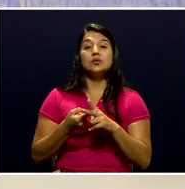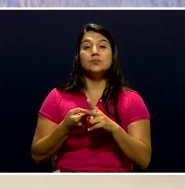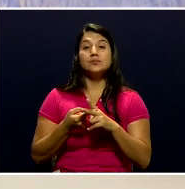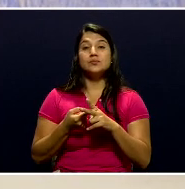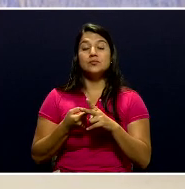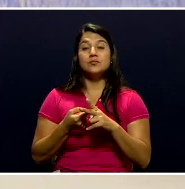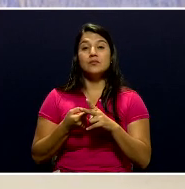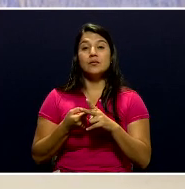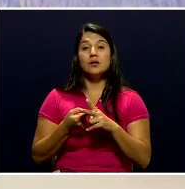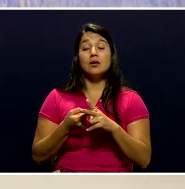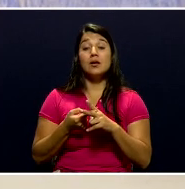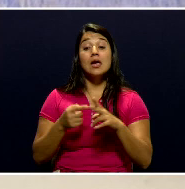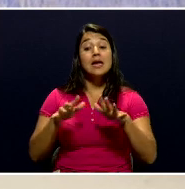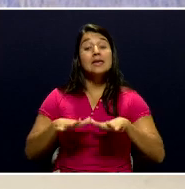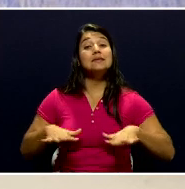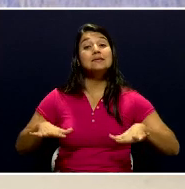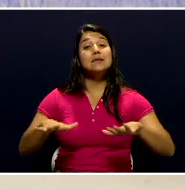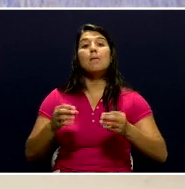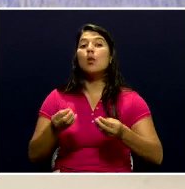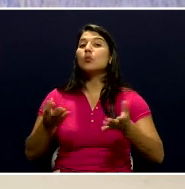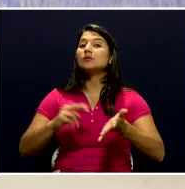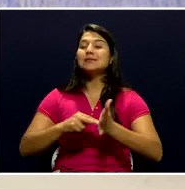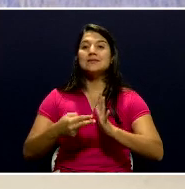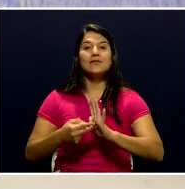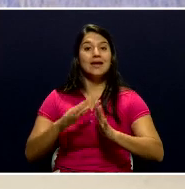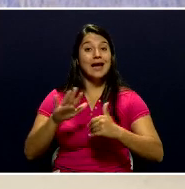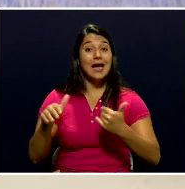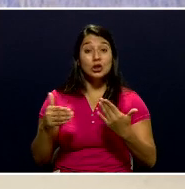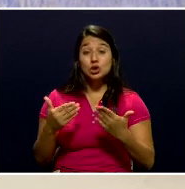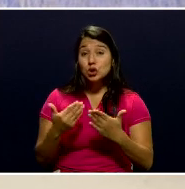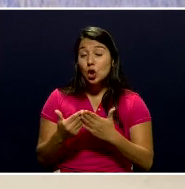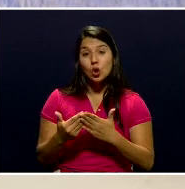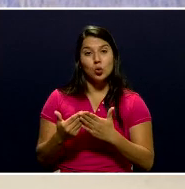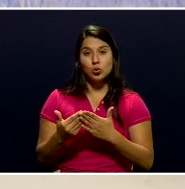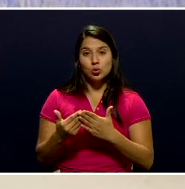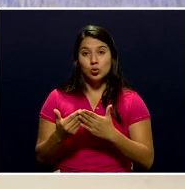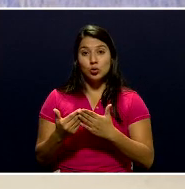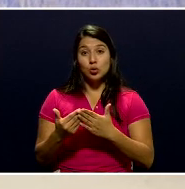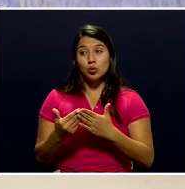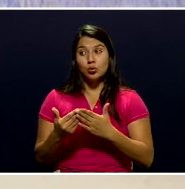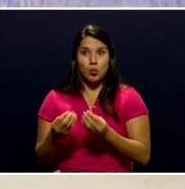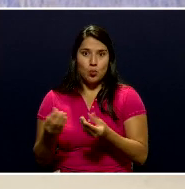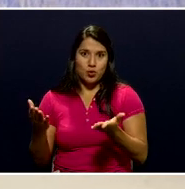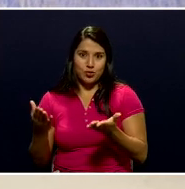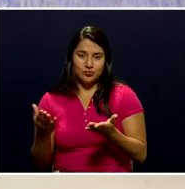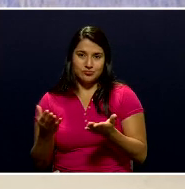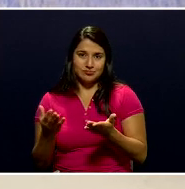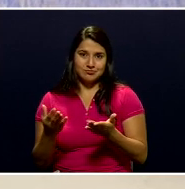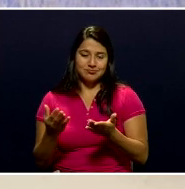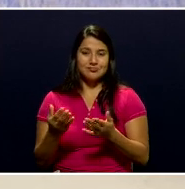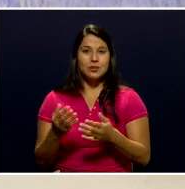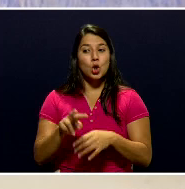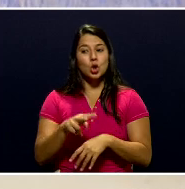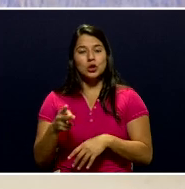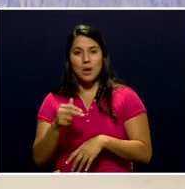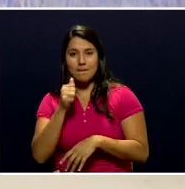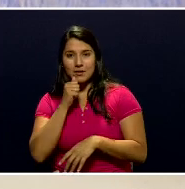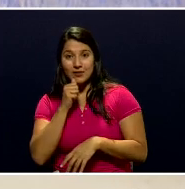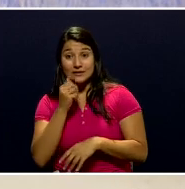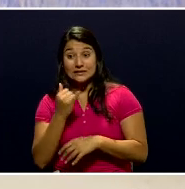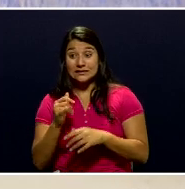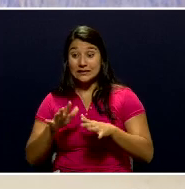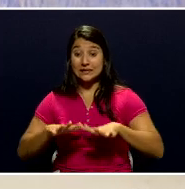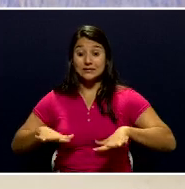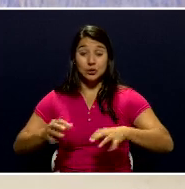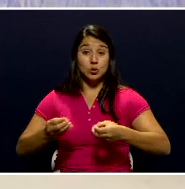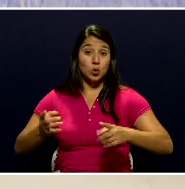conversación, el espacio público es todo lo que no sea privado. Sin él no podríamos ir a trabajar, no podríamos